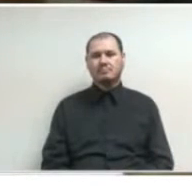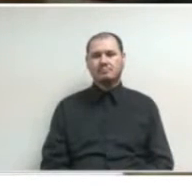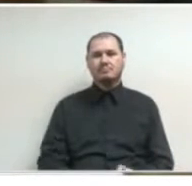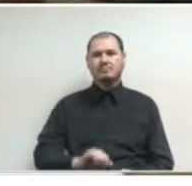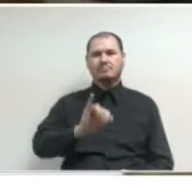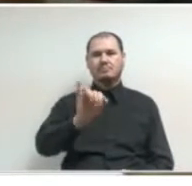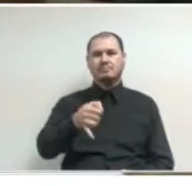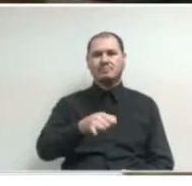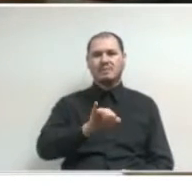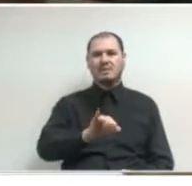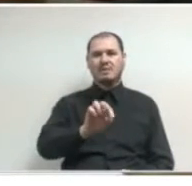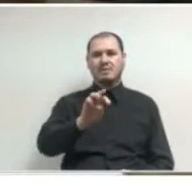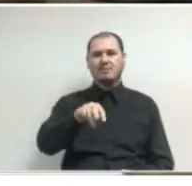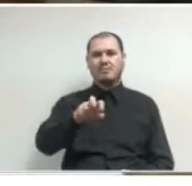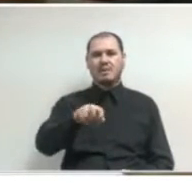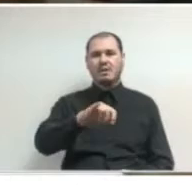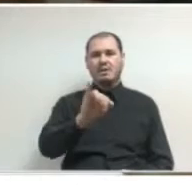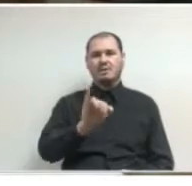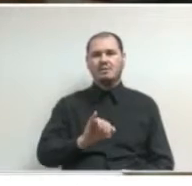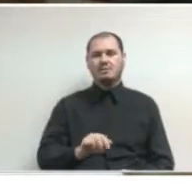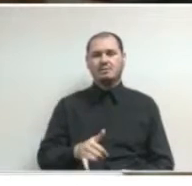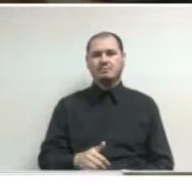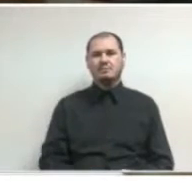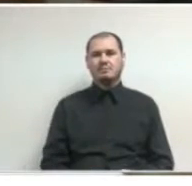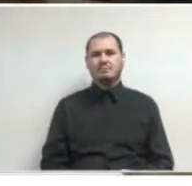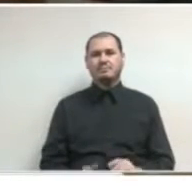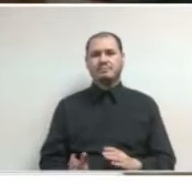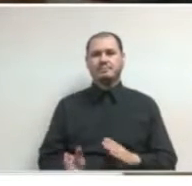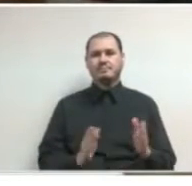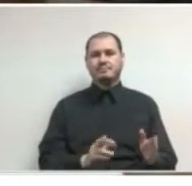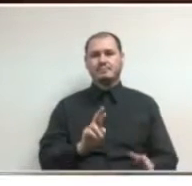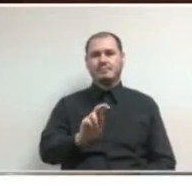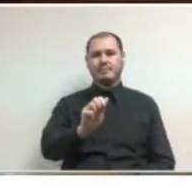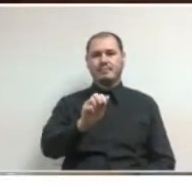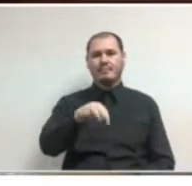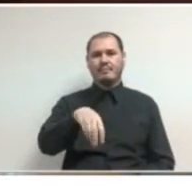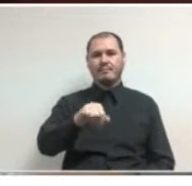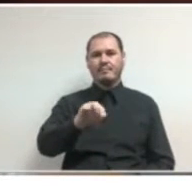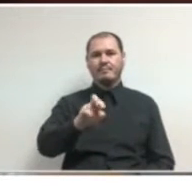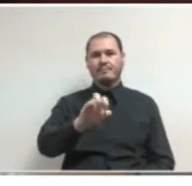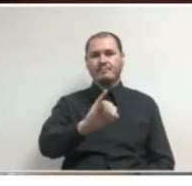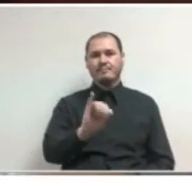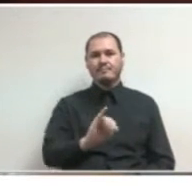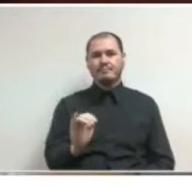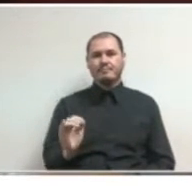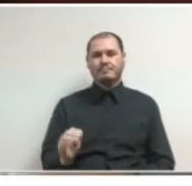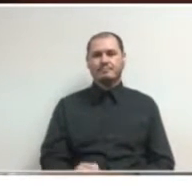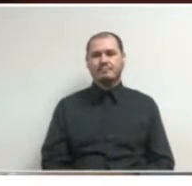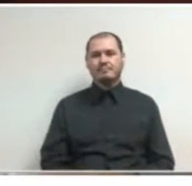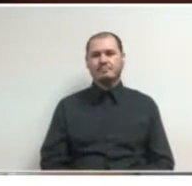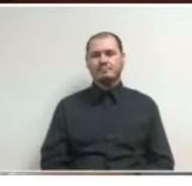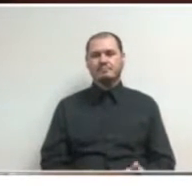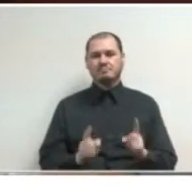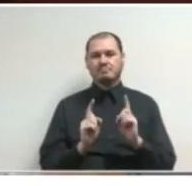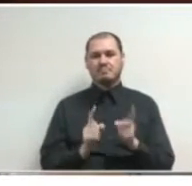Rolón también. Ok, ya veí, doctor Ramírez Candia, doctor Frete, Pepa Mbappé.